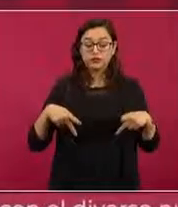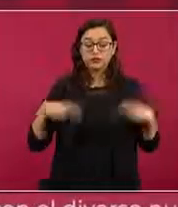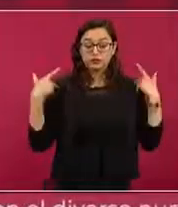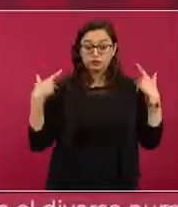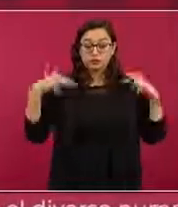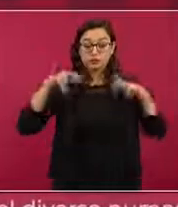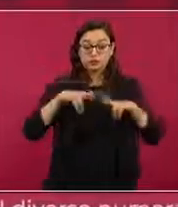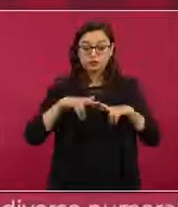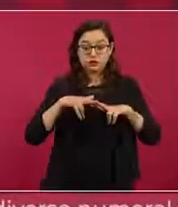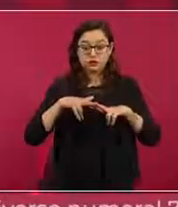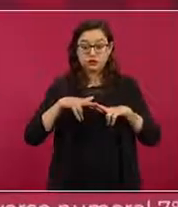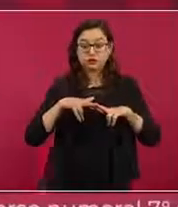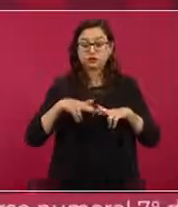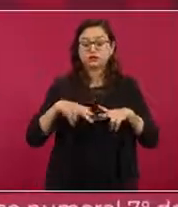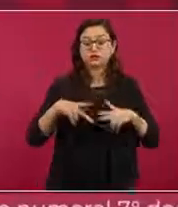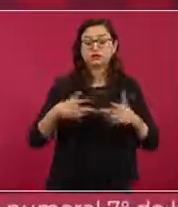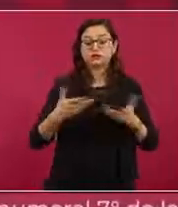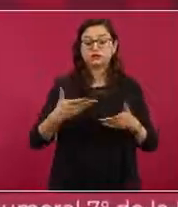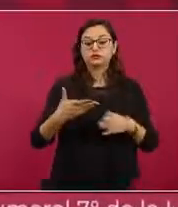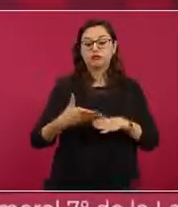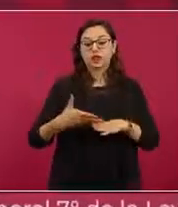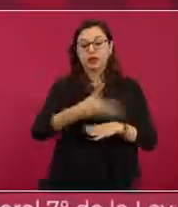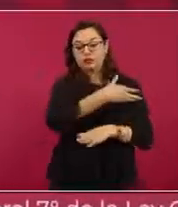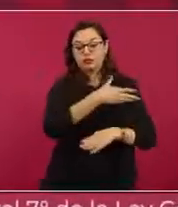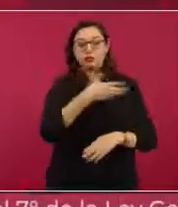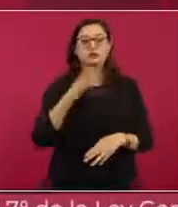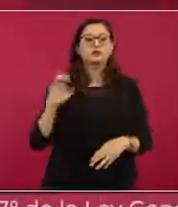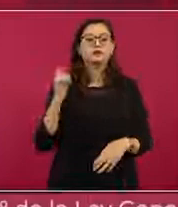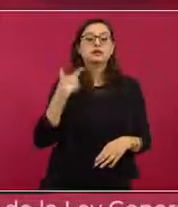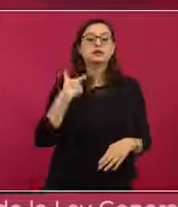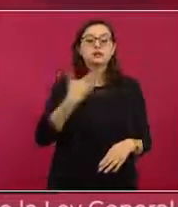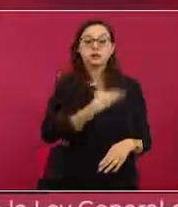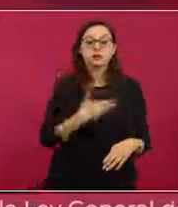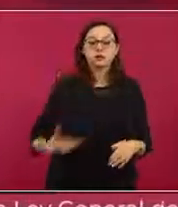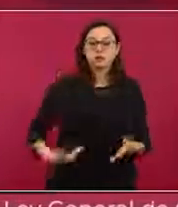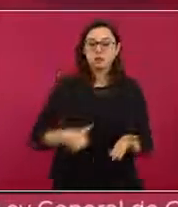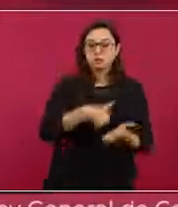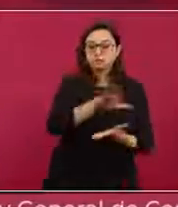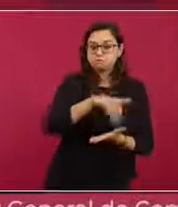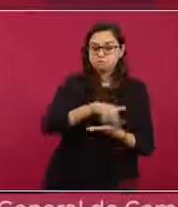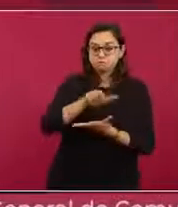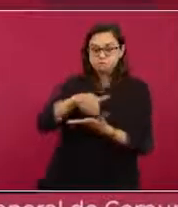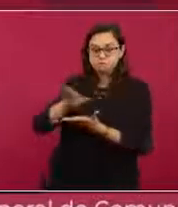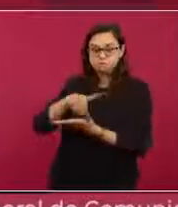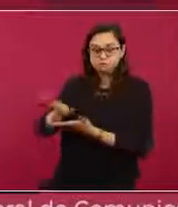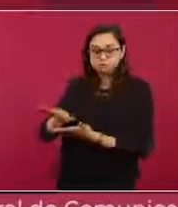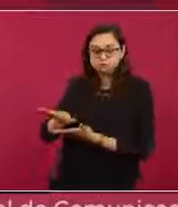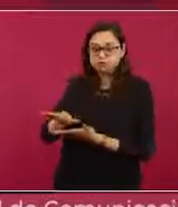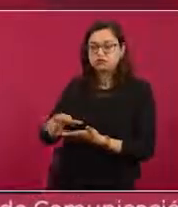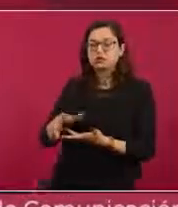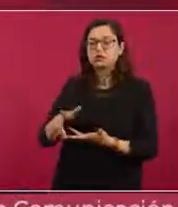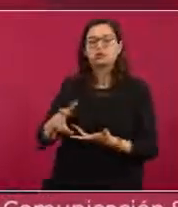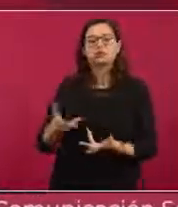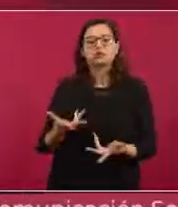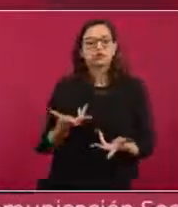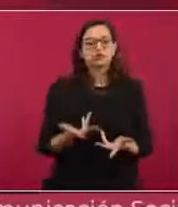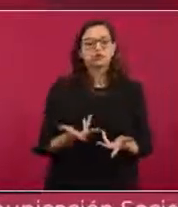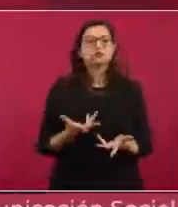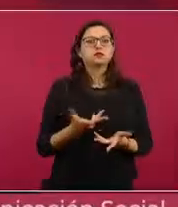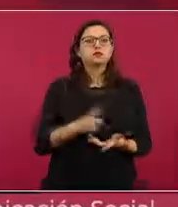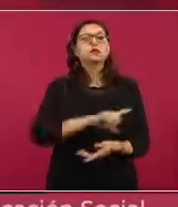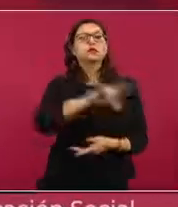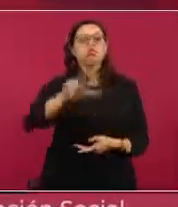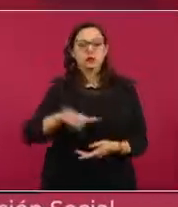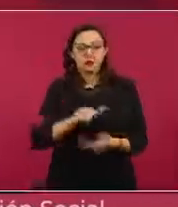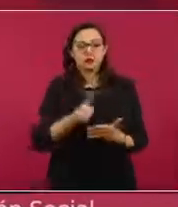la aplicación de la mal llamada reforma educativa, pues ya hemos cumplido. A lo mejor hay